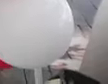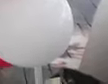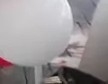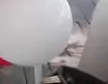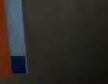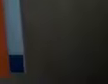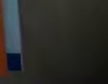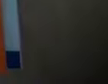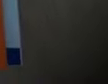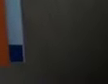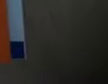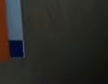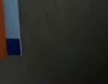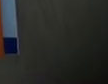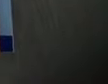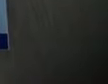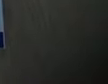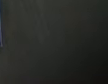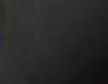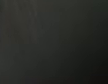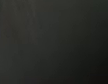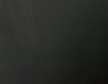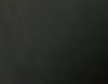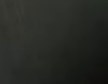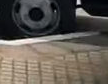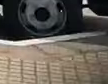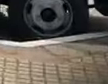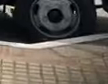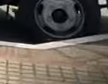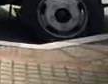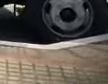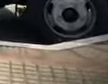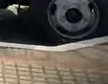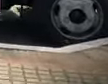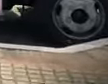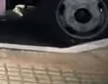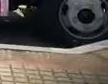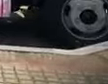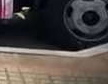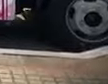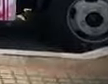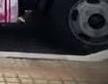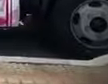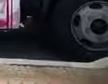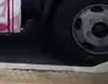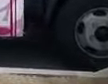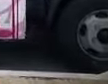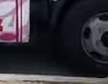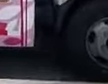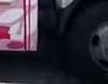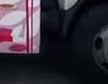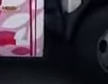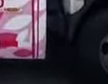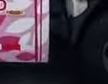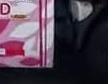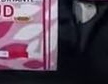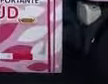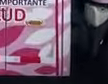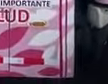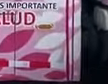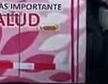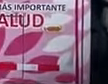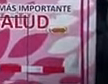tamizaje para las mujeres de 25 a 69 años con citología cervicouterina, toda vez que a través de esta se